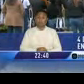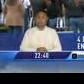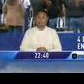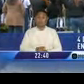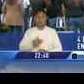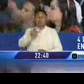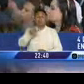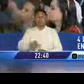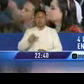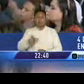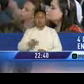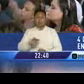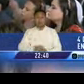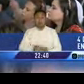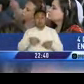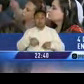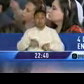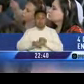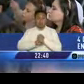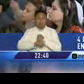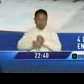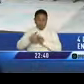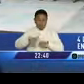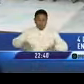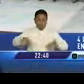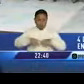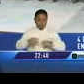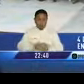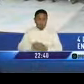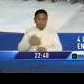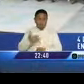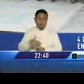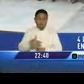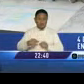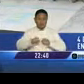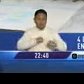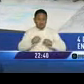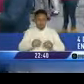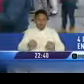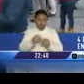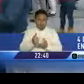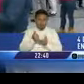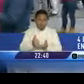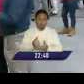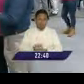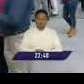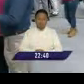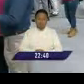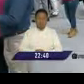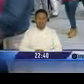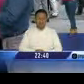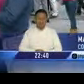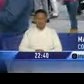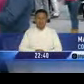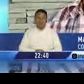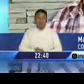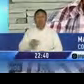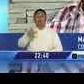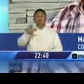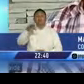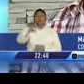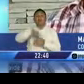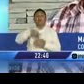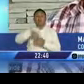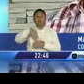más atención ponga durante la campaña a cierto lugar sería quien más trabaje por ese sitio. La conducta típica del votante en general